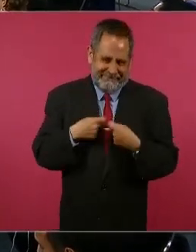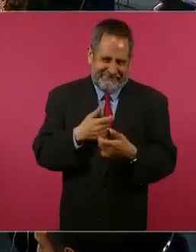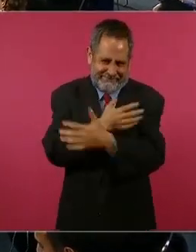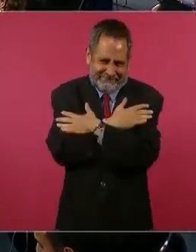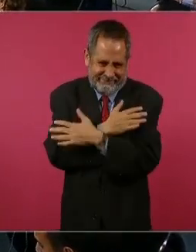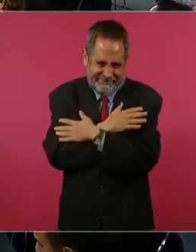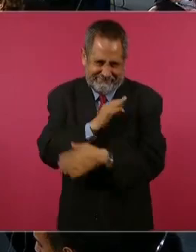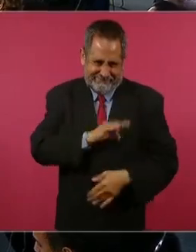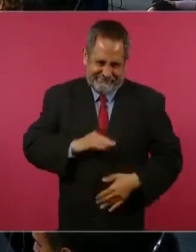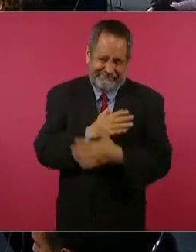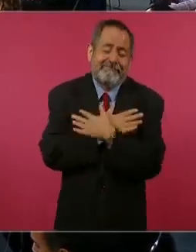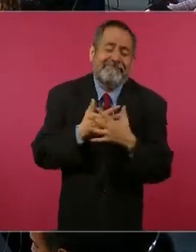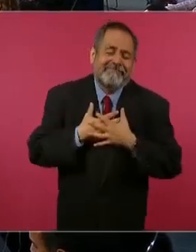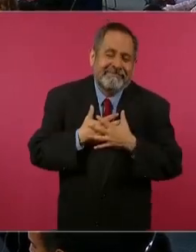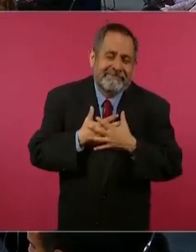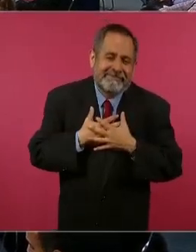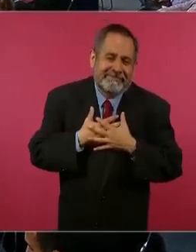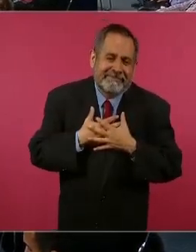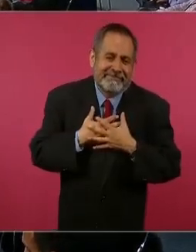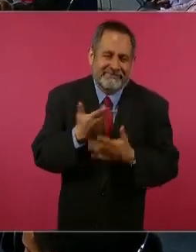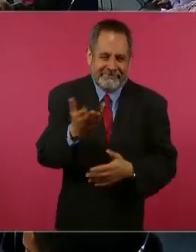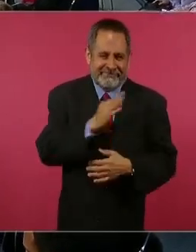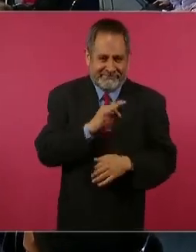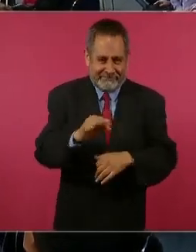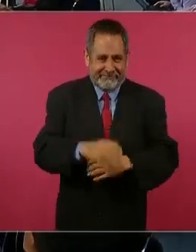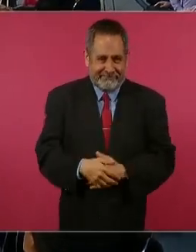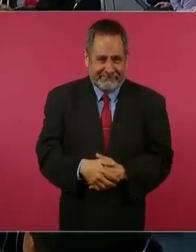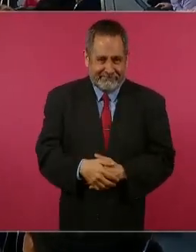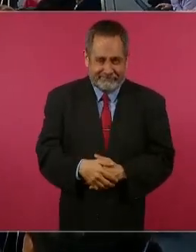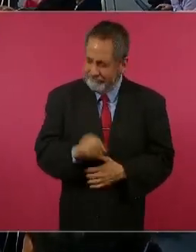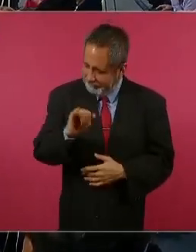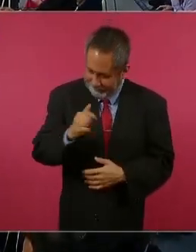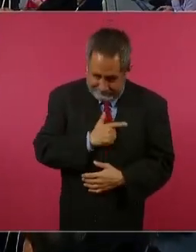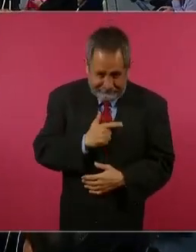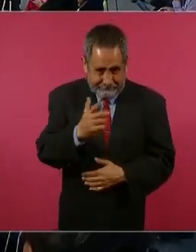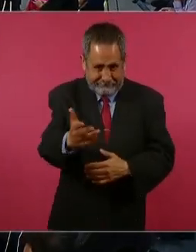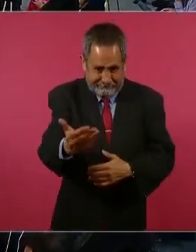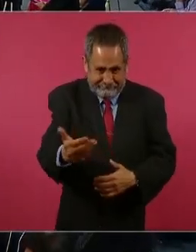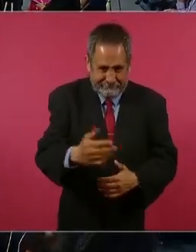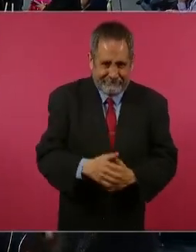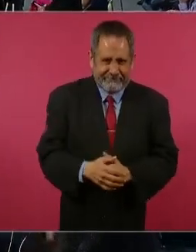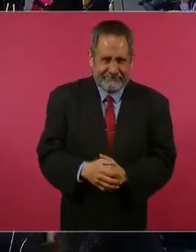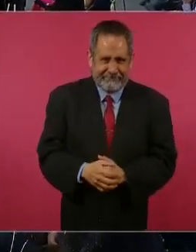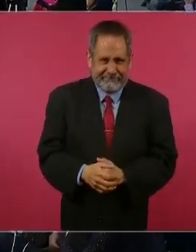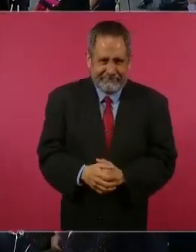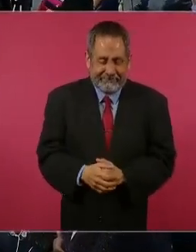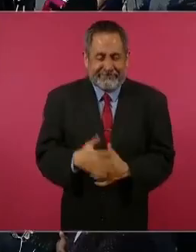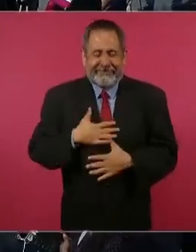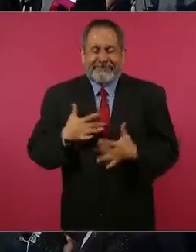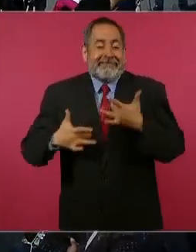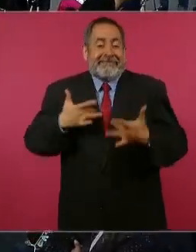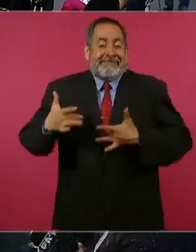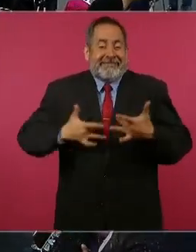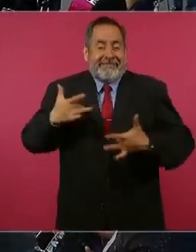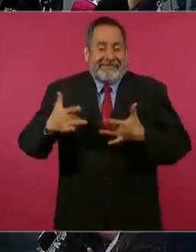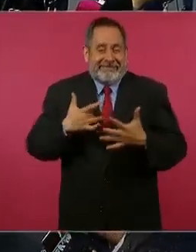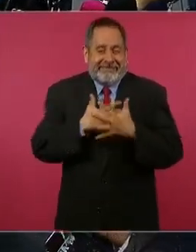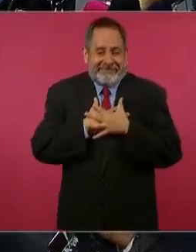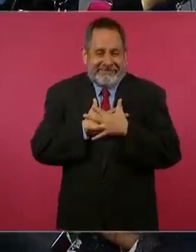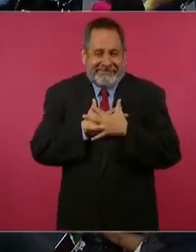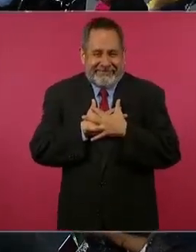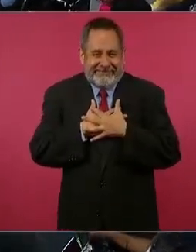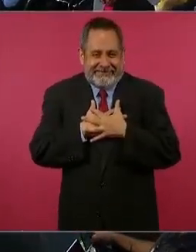abrazo sí pero cómo no ven gracias muchas gracias